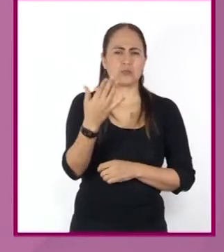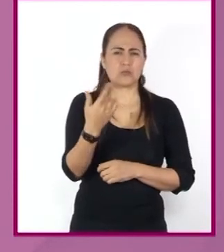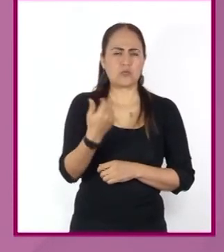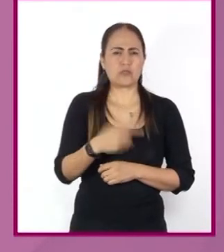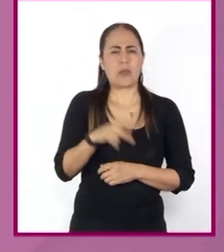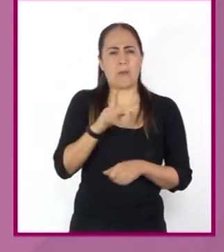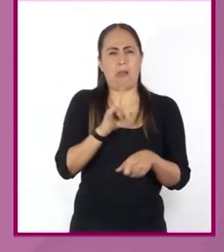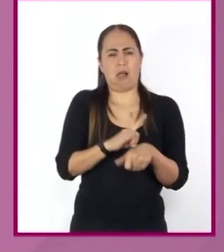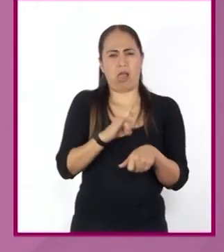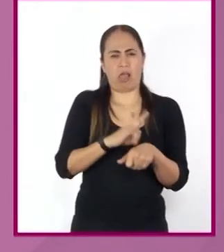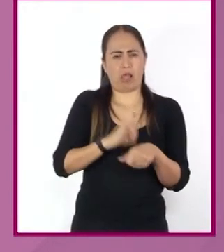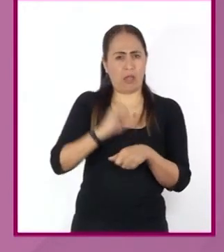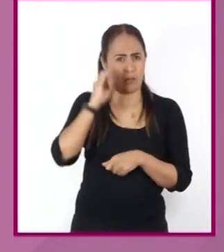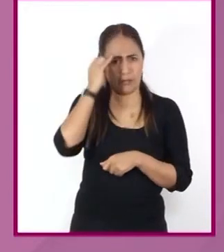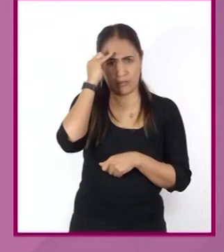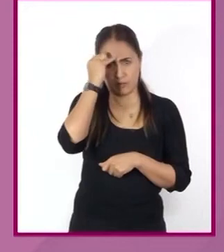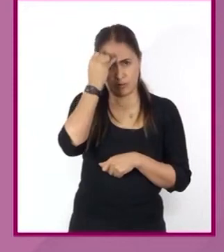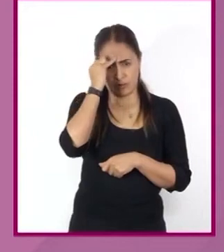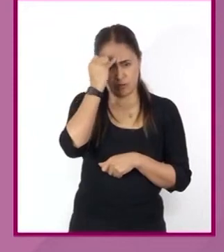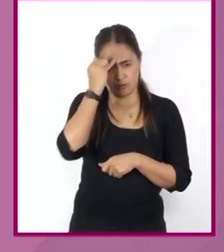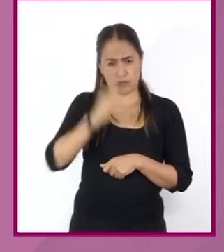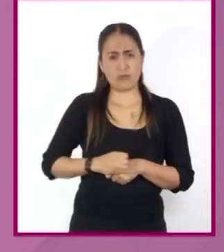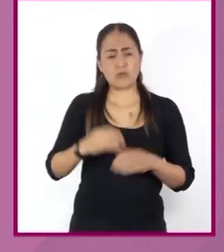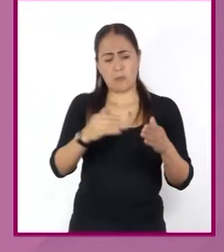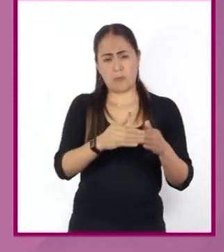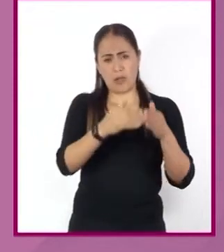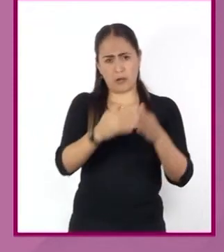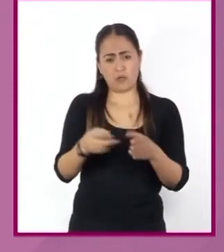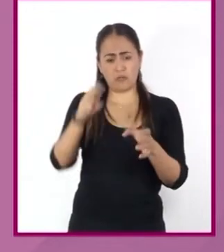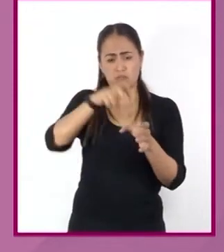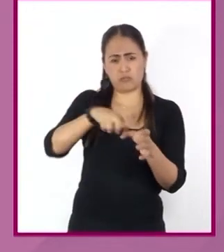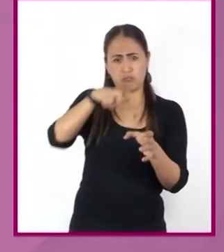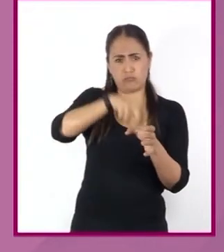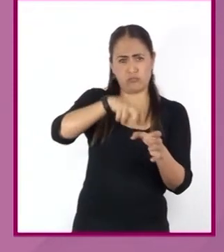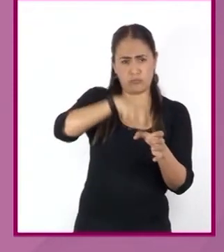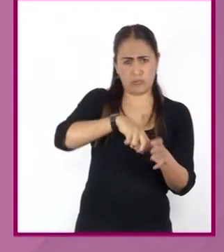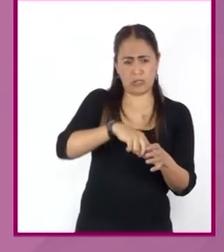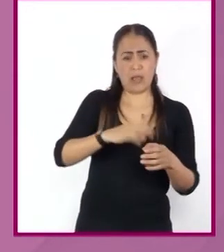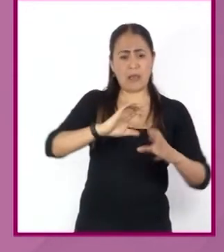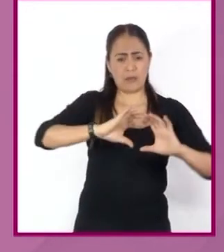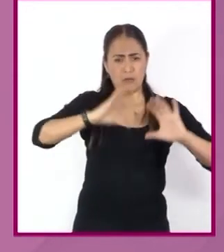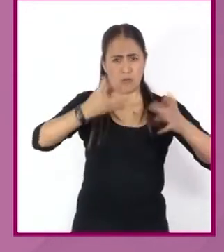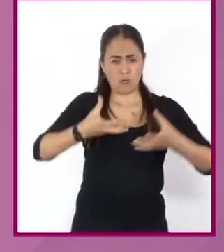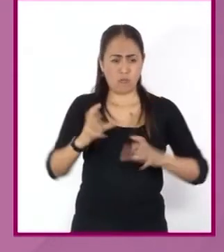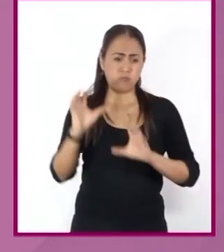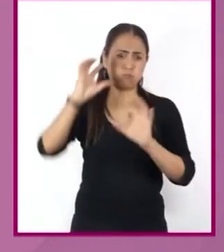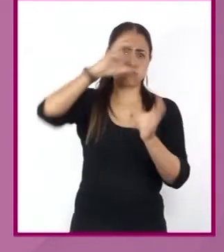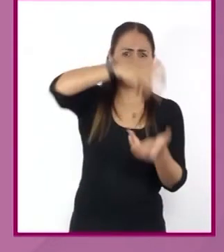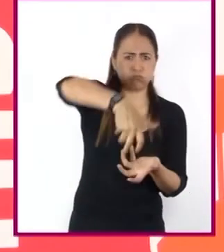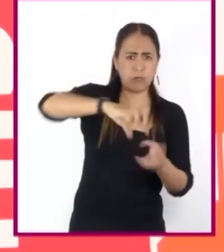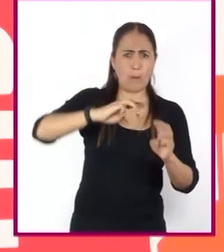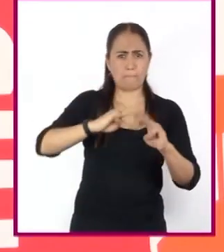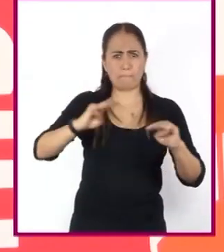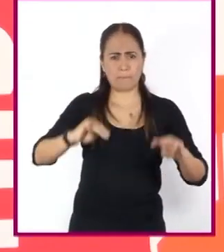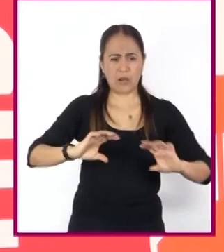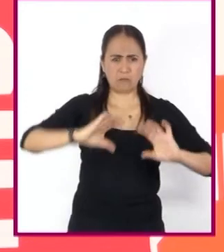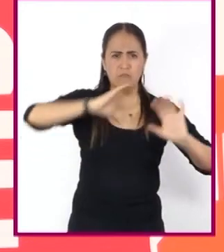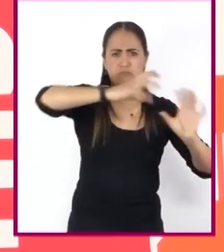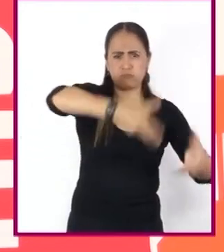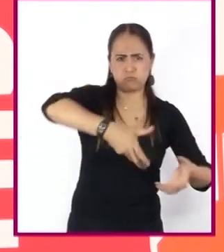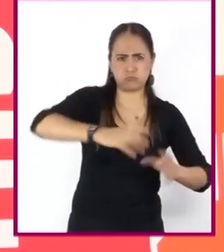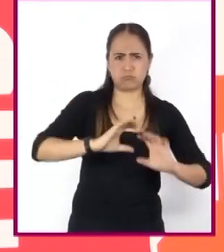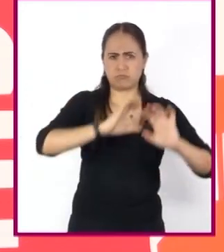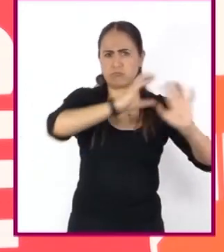Mohawk abordaron 3 barcos en el puerto. Sacaron el té que venía en los baúles y lo arrojaron hacia el mar. Tras